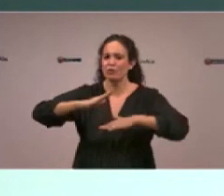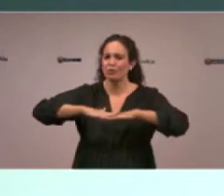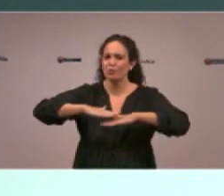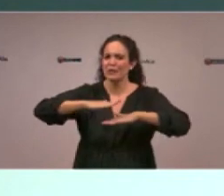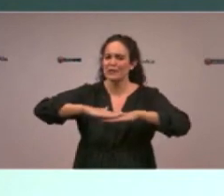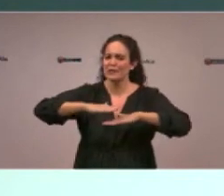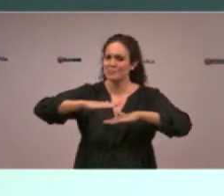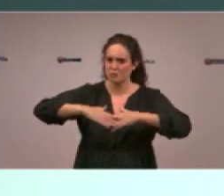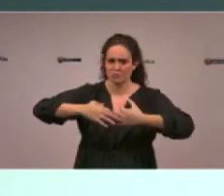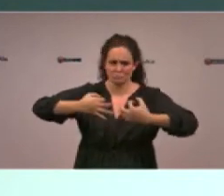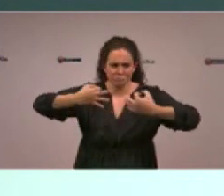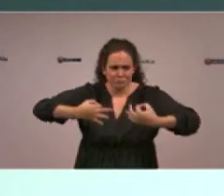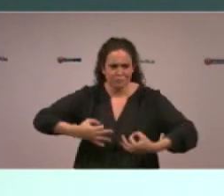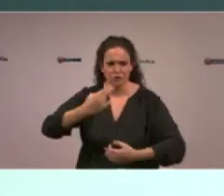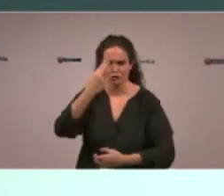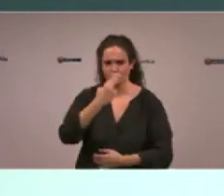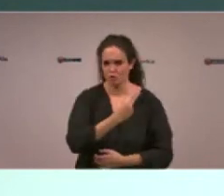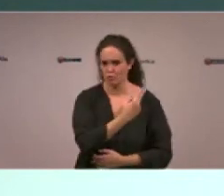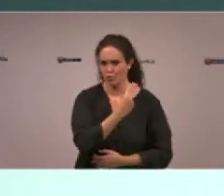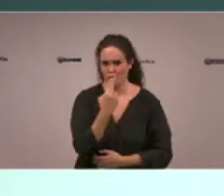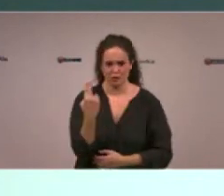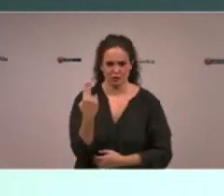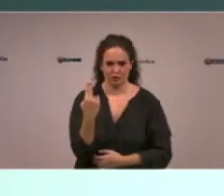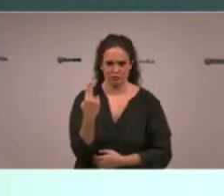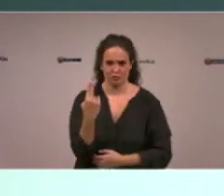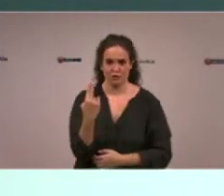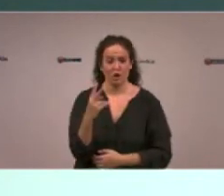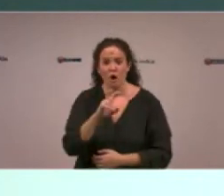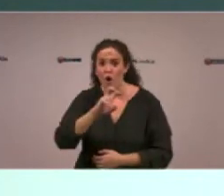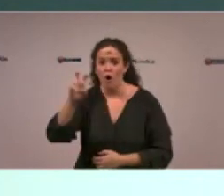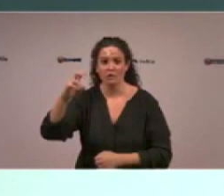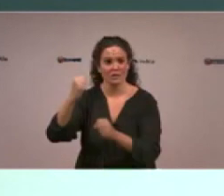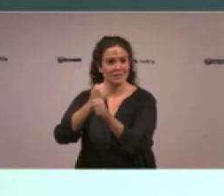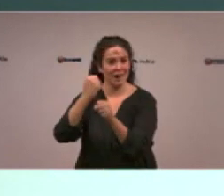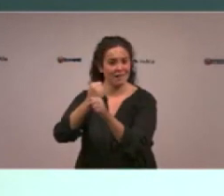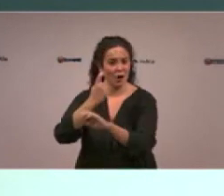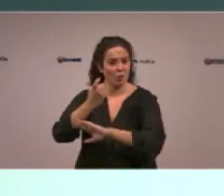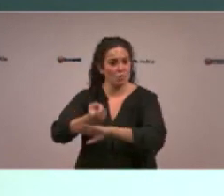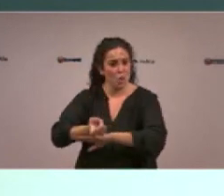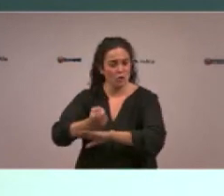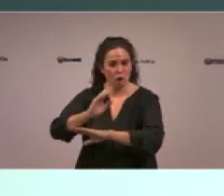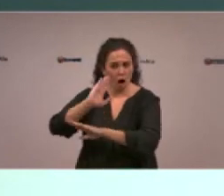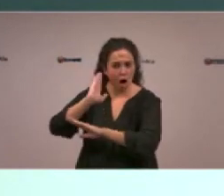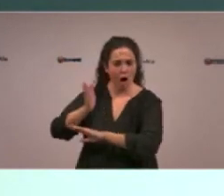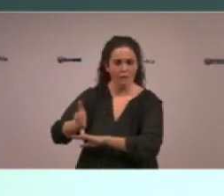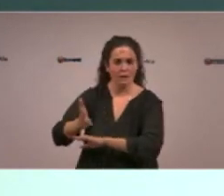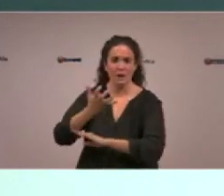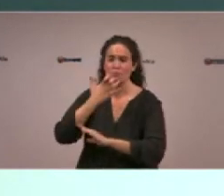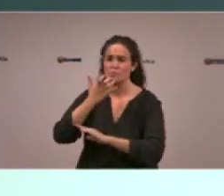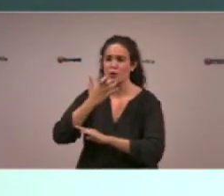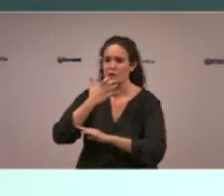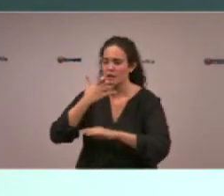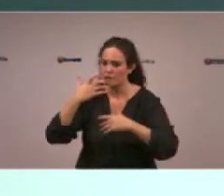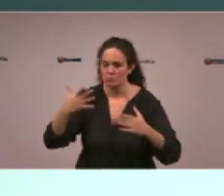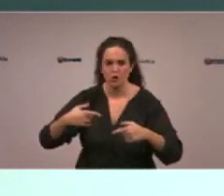están establecidos y que, desde luego, no se va a entorpecer otro tipo de labores en un puerto que no son pura estiva, como es, por ejemplo,